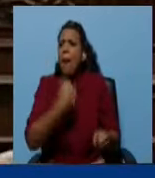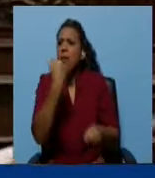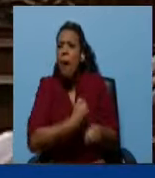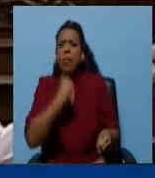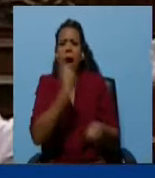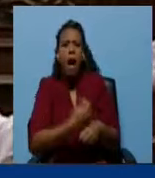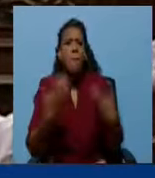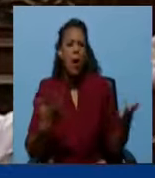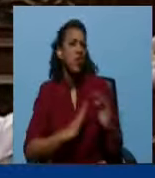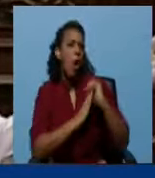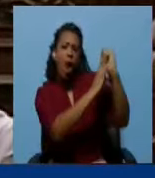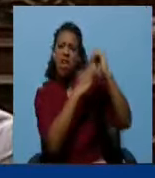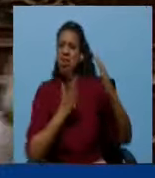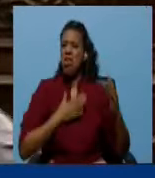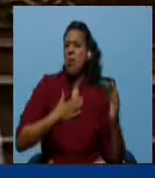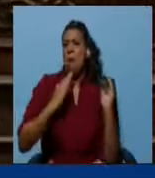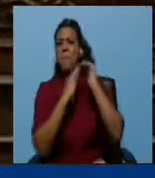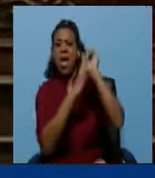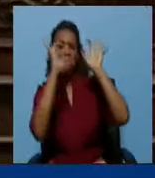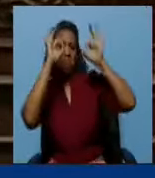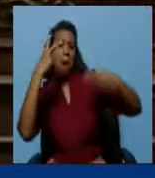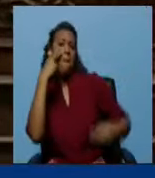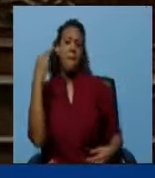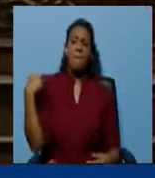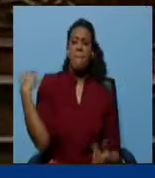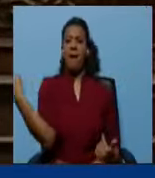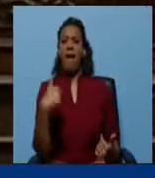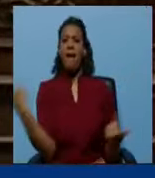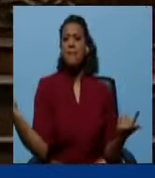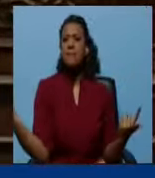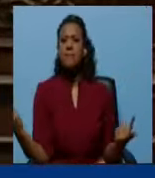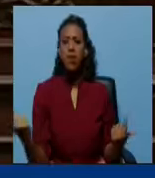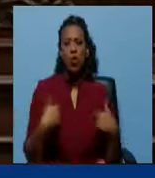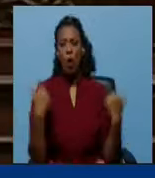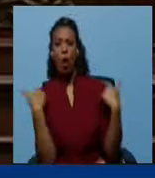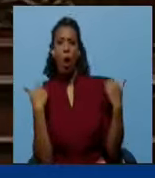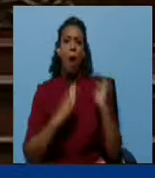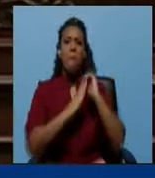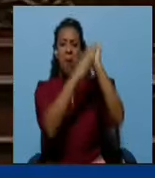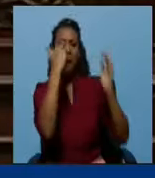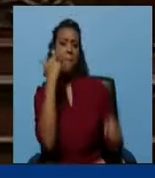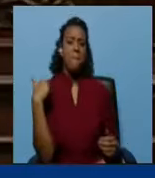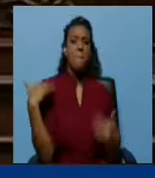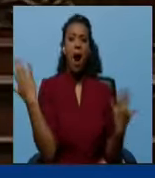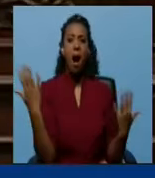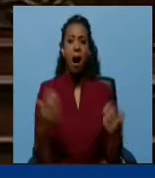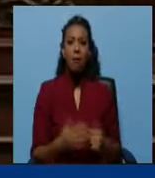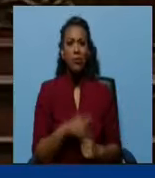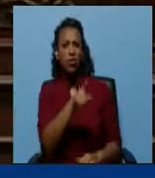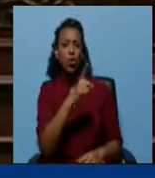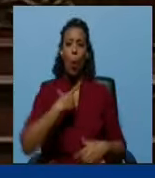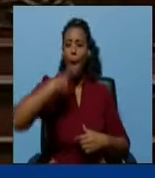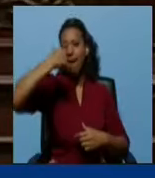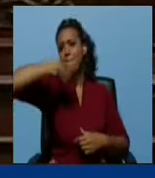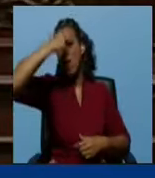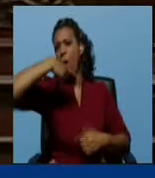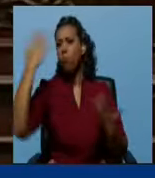Si yo soy el líder de líderes, ¿no me ves? ¿No me ves que yo soy el líder? Que soy el